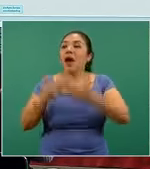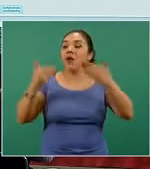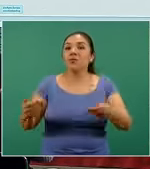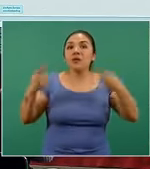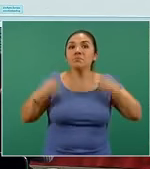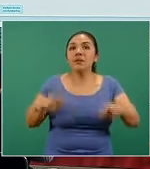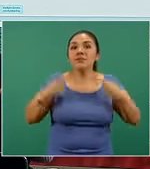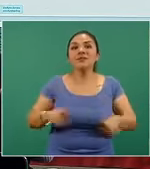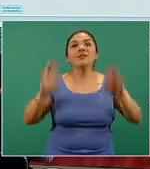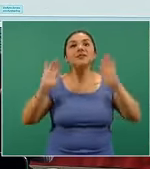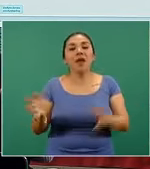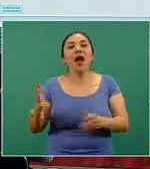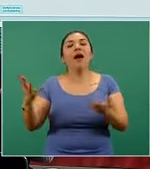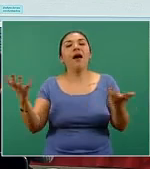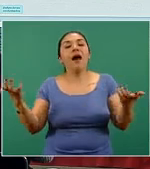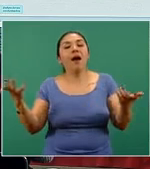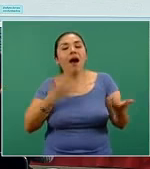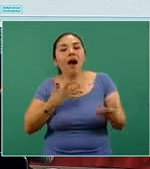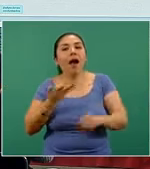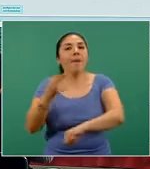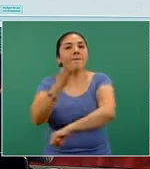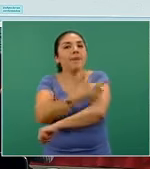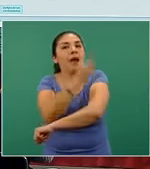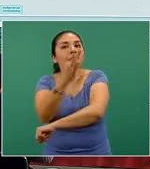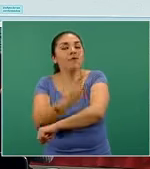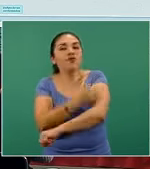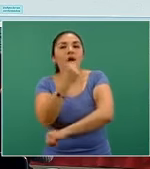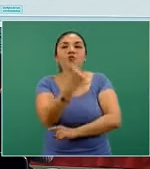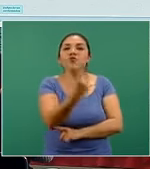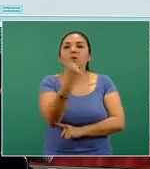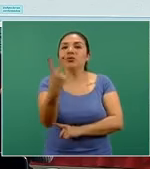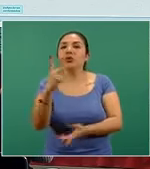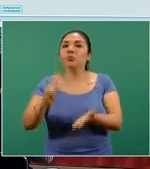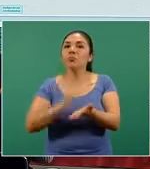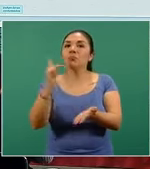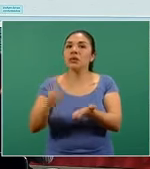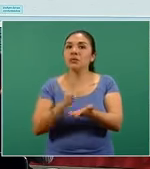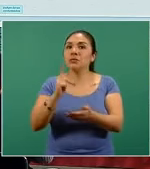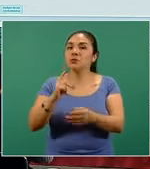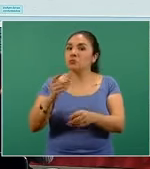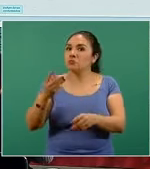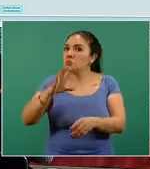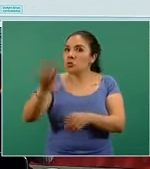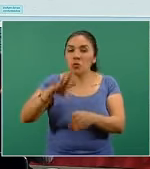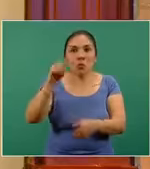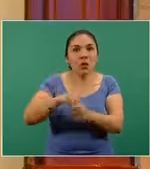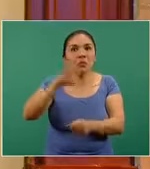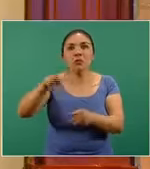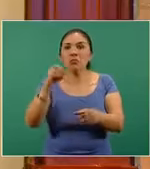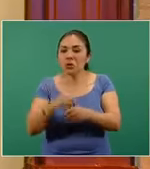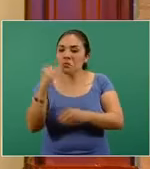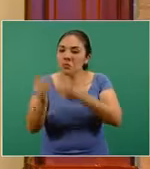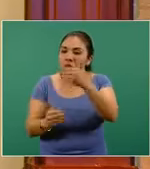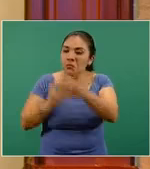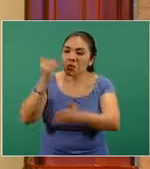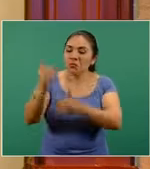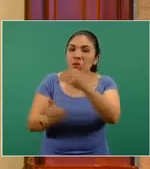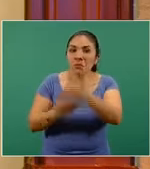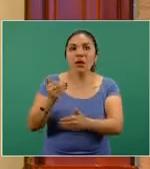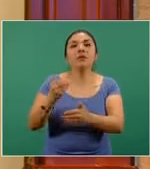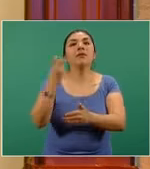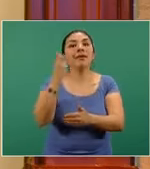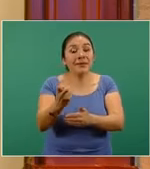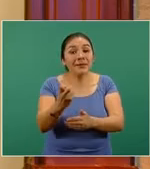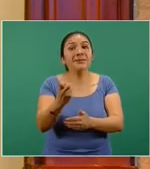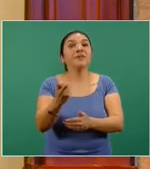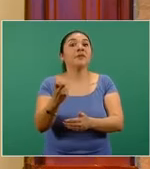que estarán completando sus esquemas de vacunación contra el virus SARS-CoV-2 en siguientes semanas y meses, y